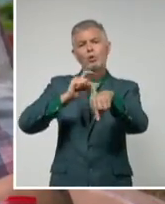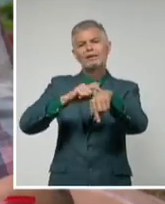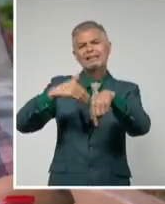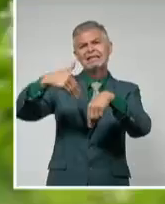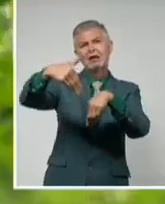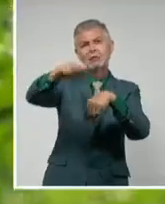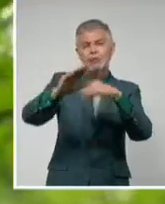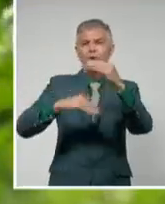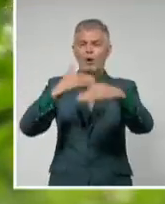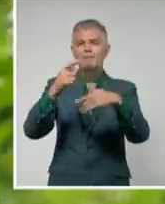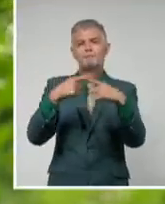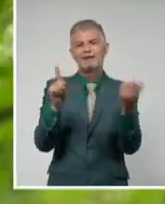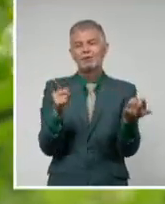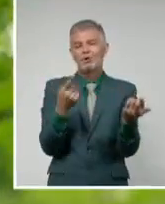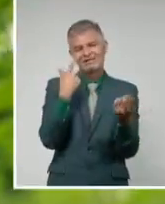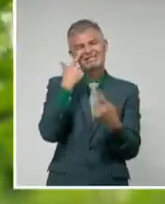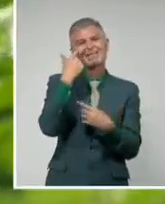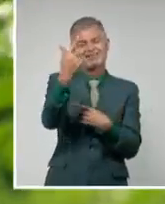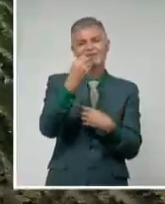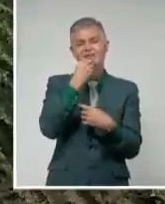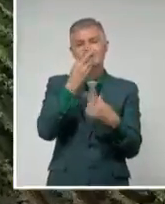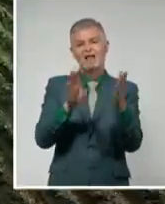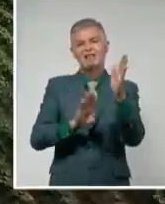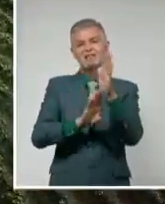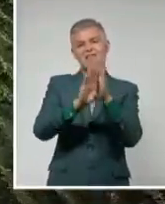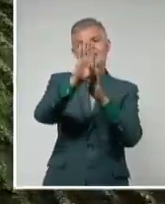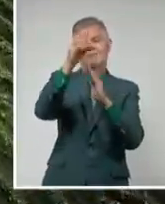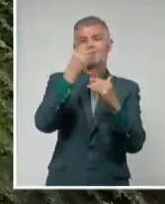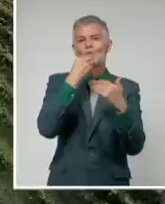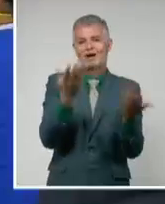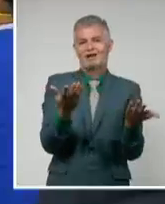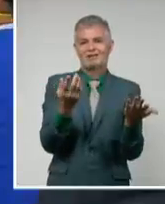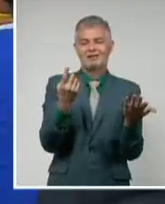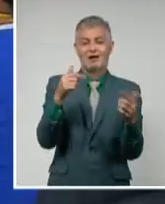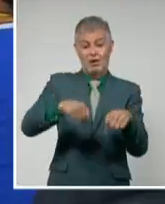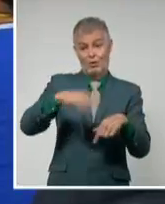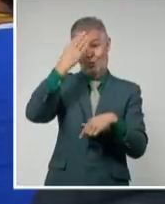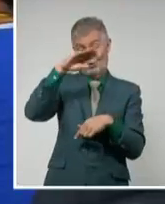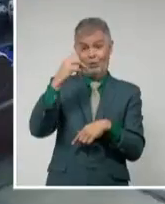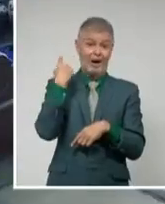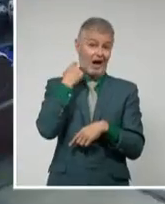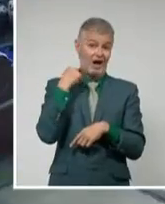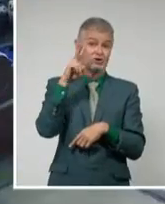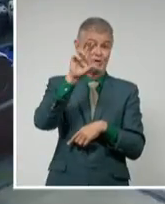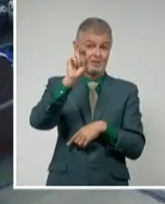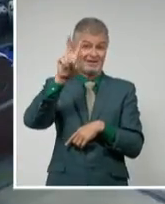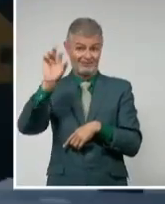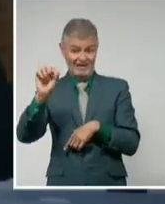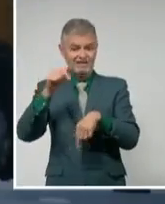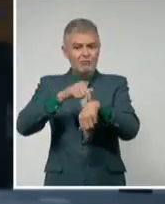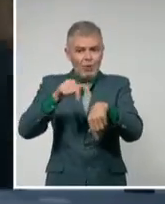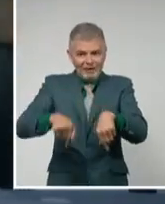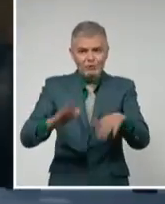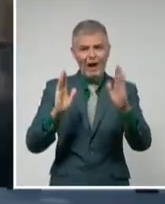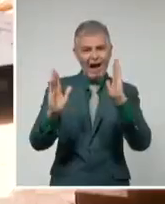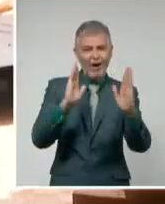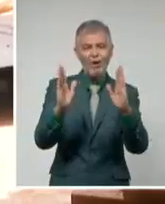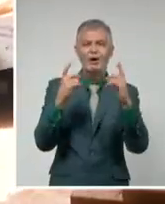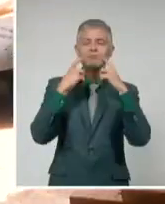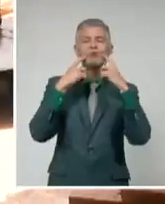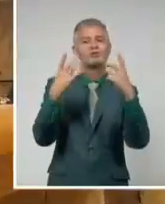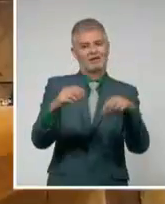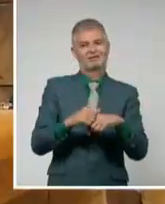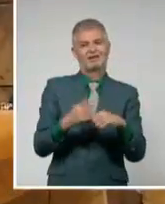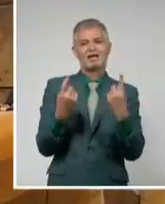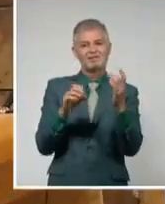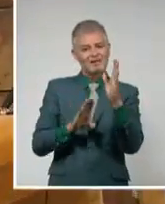brújula hacia dónde tenemos que seguir. Sin dudas, en la Cuba del 2020, este es un momento imprescindible. Se trata de avanzar hacia